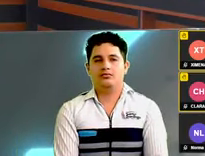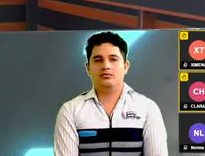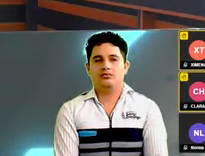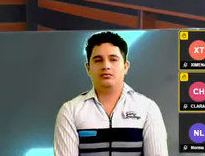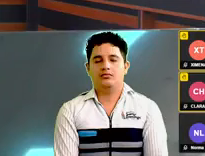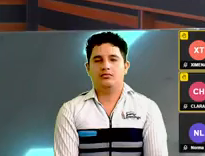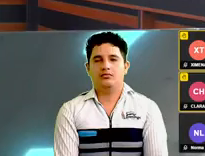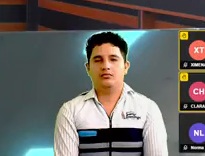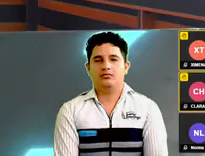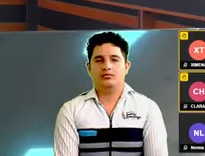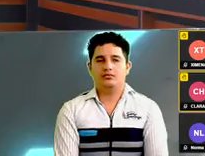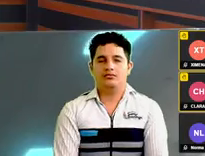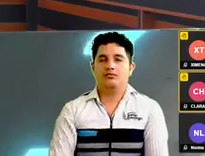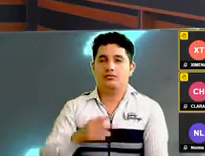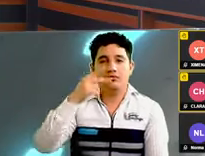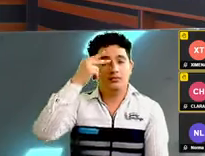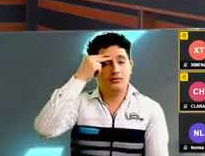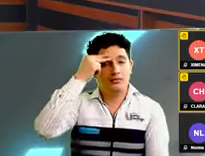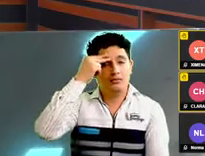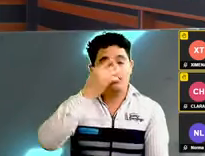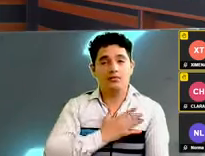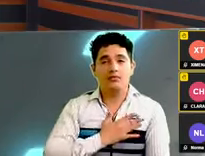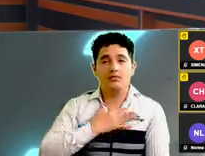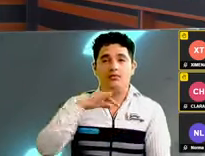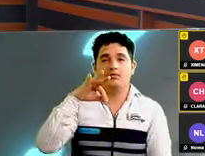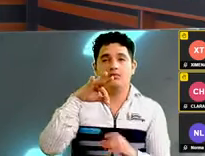Normita Ludeña, su voto, por favor.